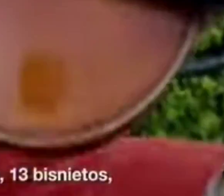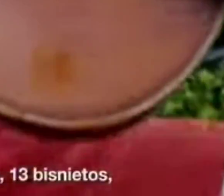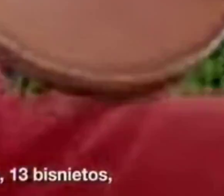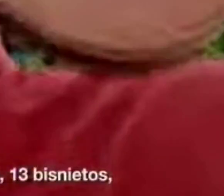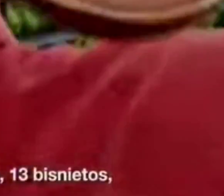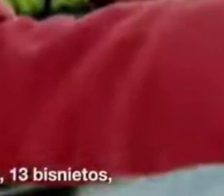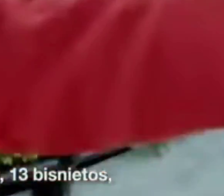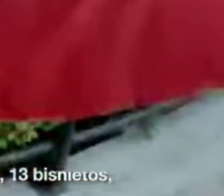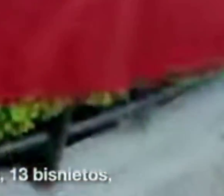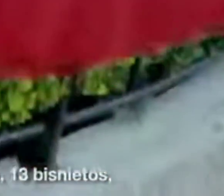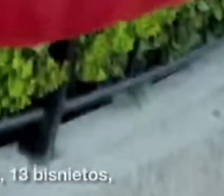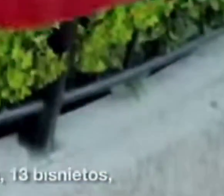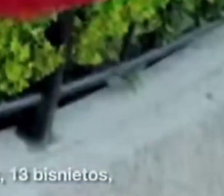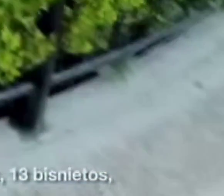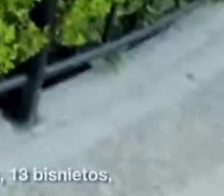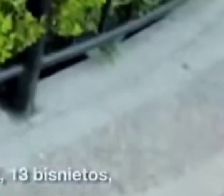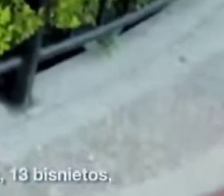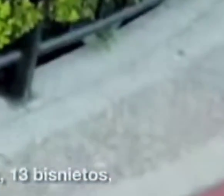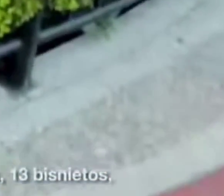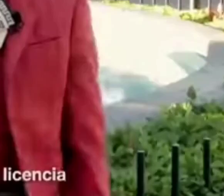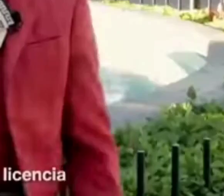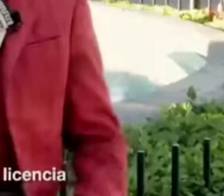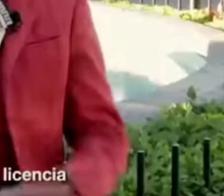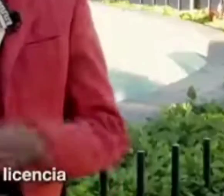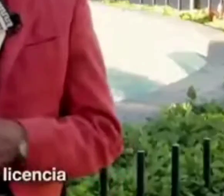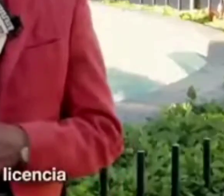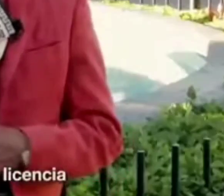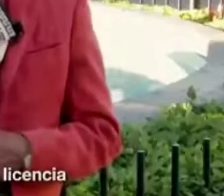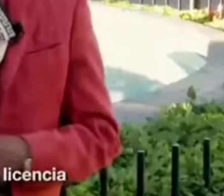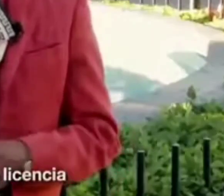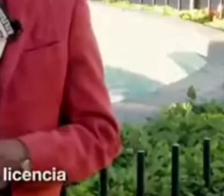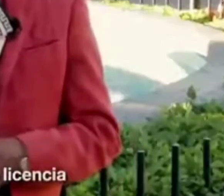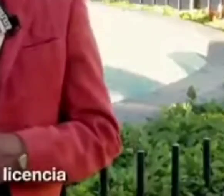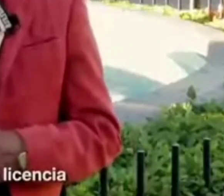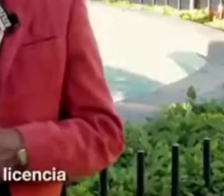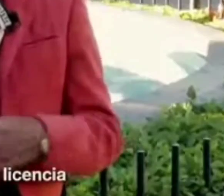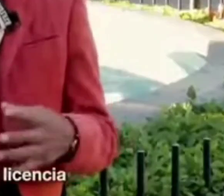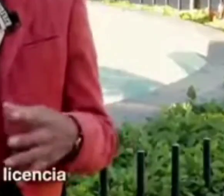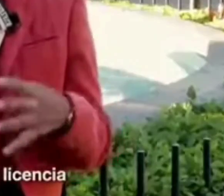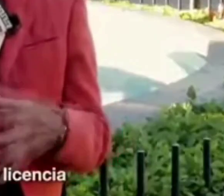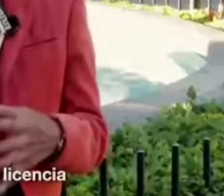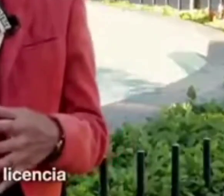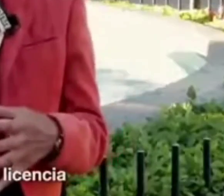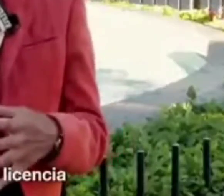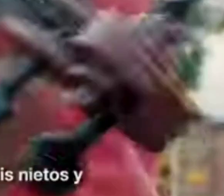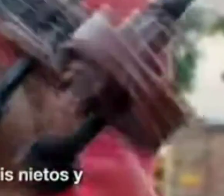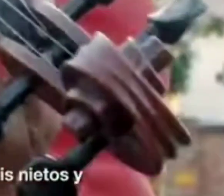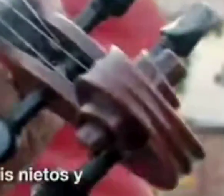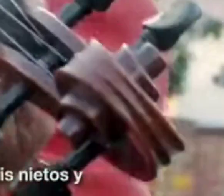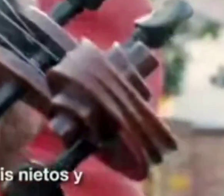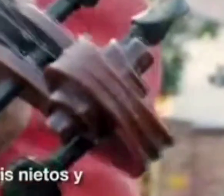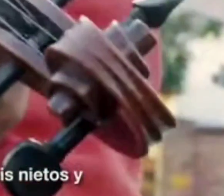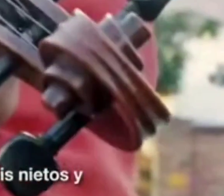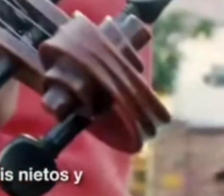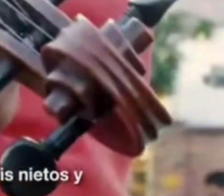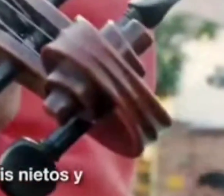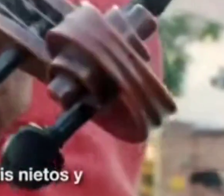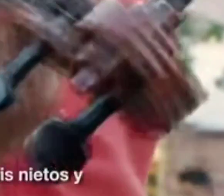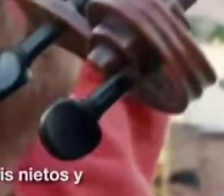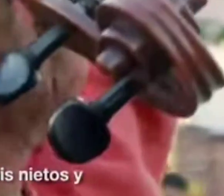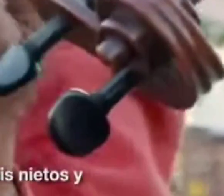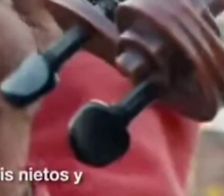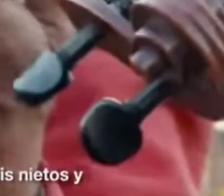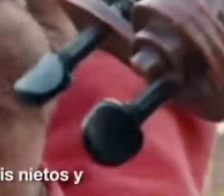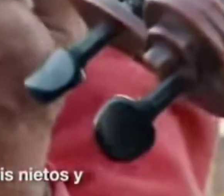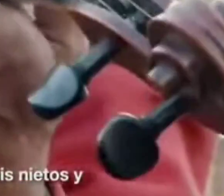13 bisnietos, chiquitos, pero están bonitos. Yo quería, cuando me casé, decía, dame licencia a ver a mis hijos. Me dio licencia a ver a mis hijos, luego